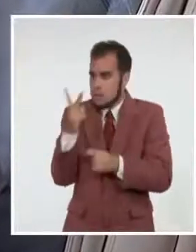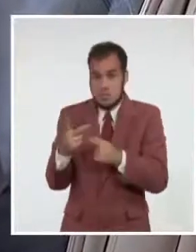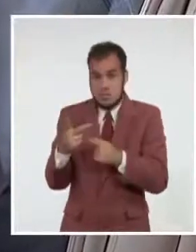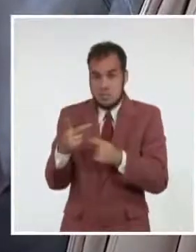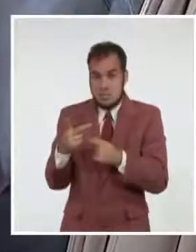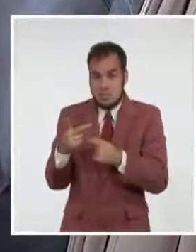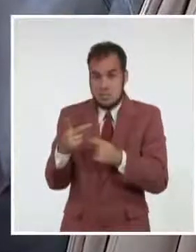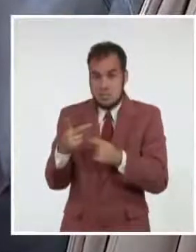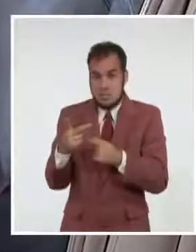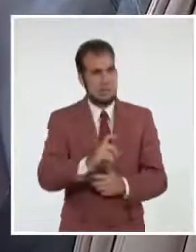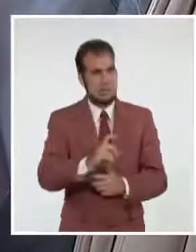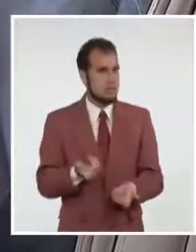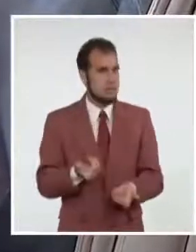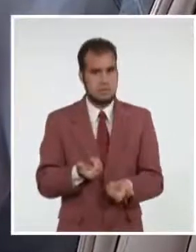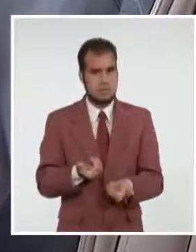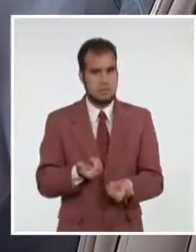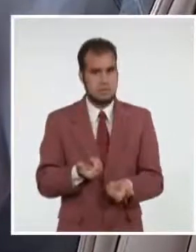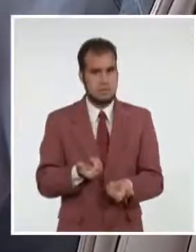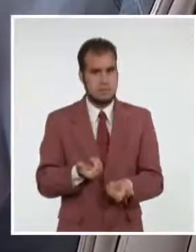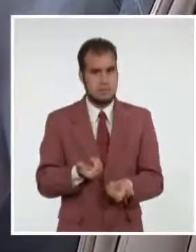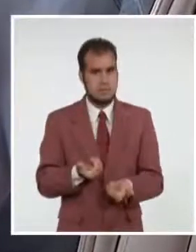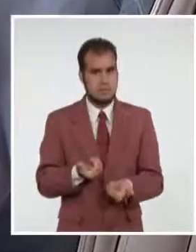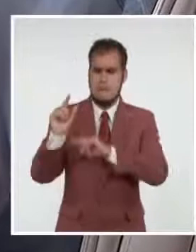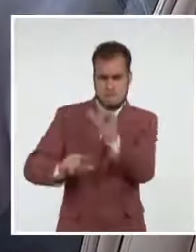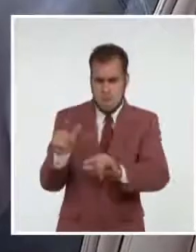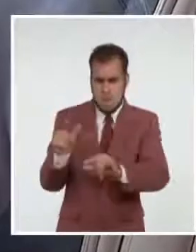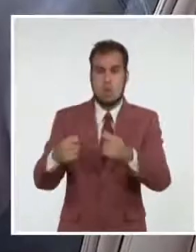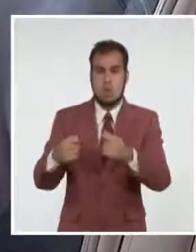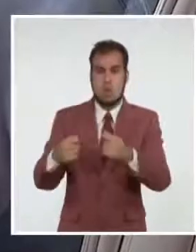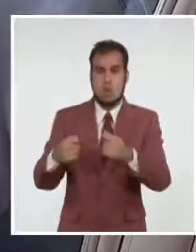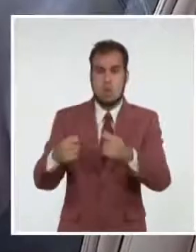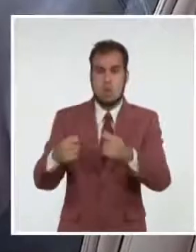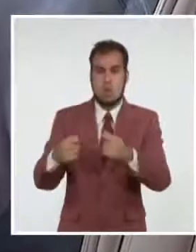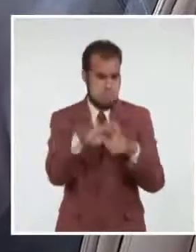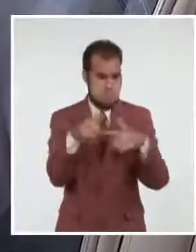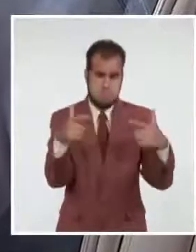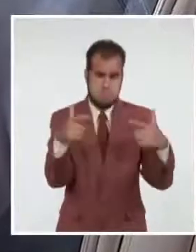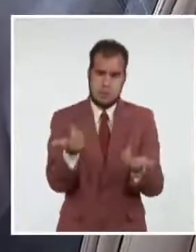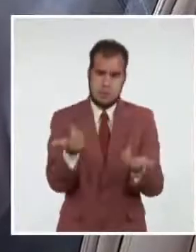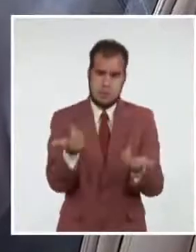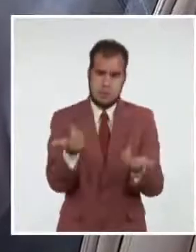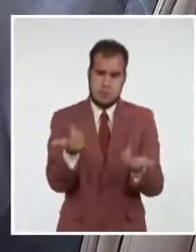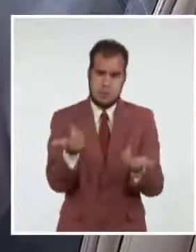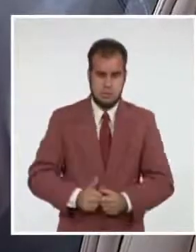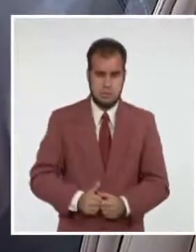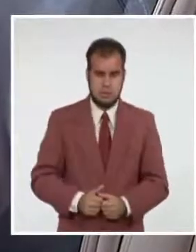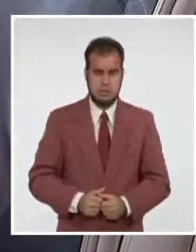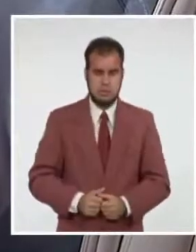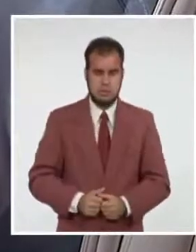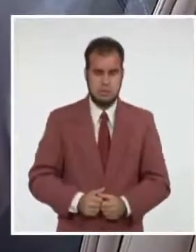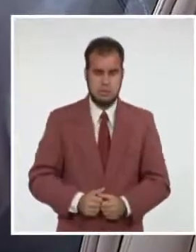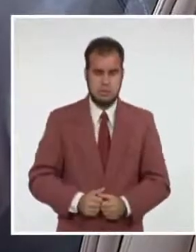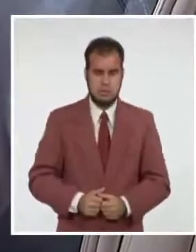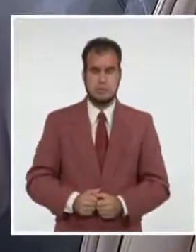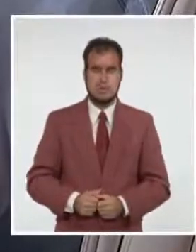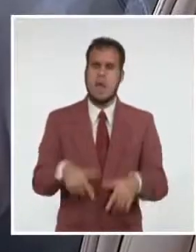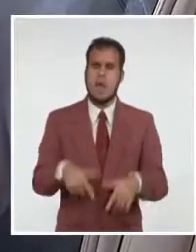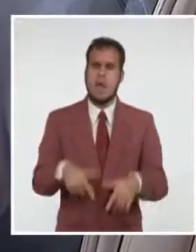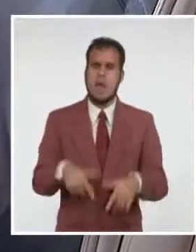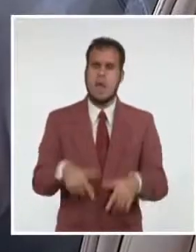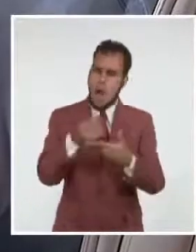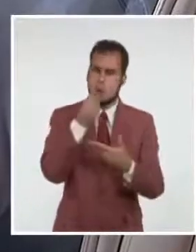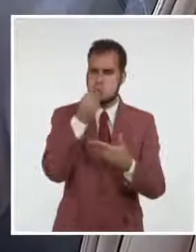obliga a que las personas sean más responsables, o sea, ayuden también a a poder enfrentar de una mejor manera